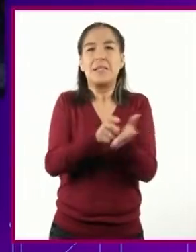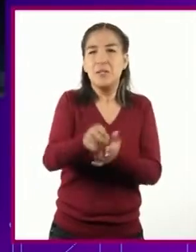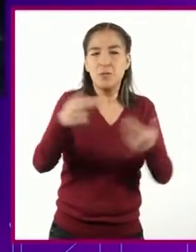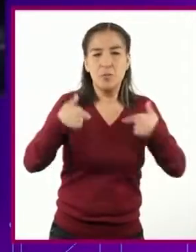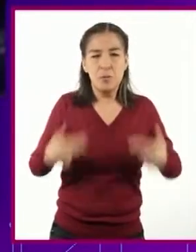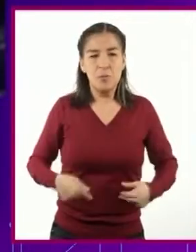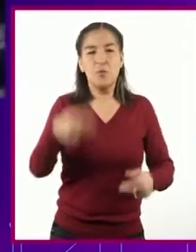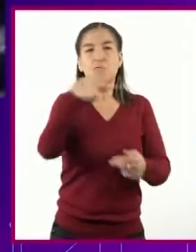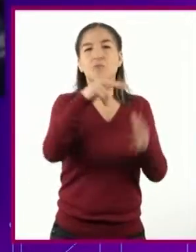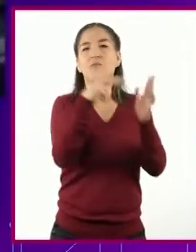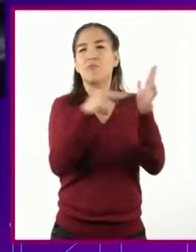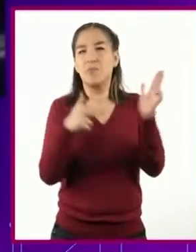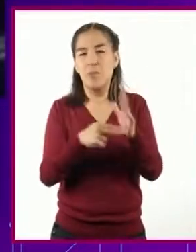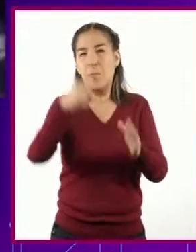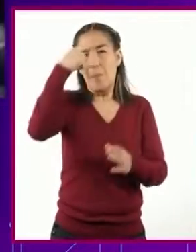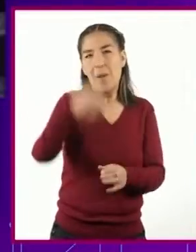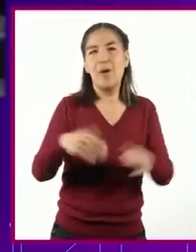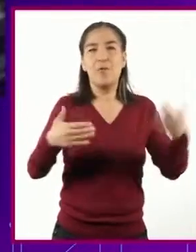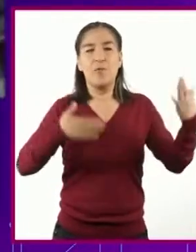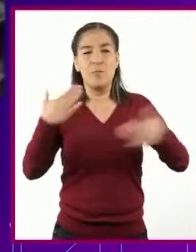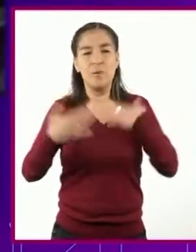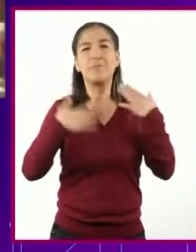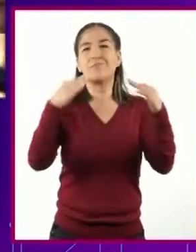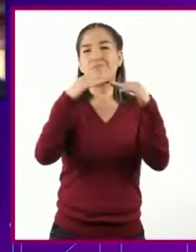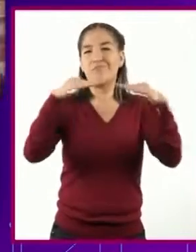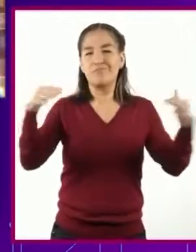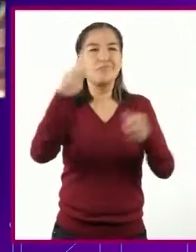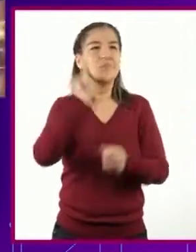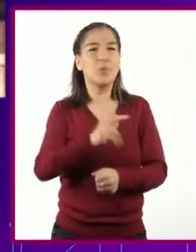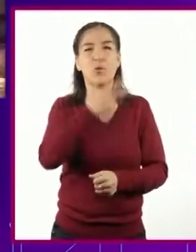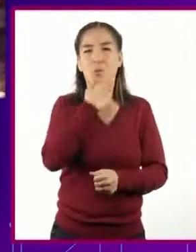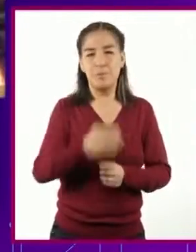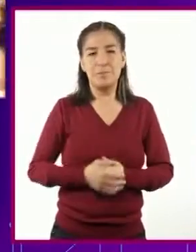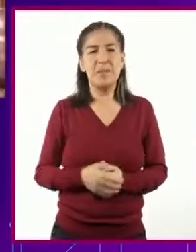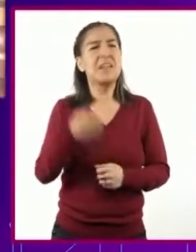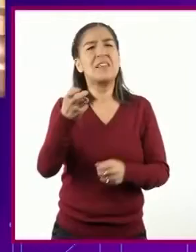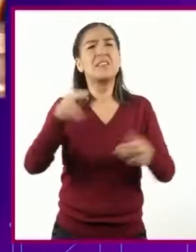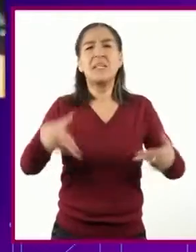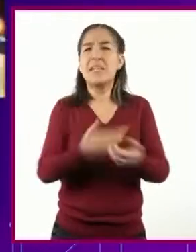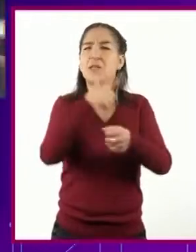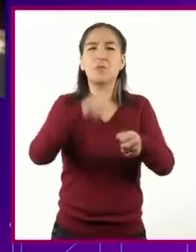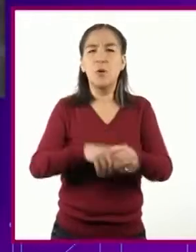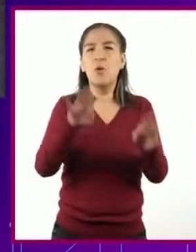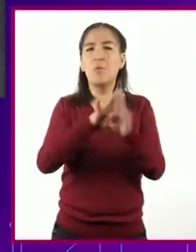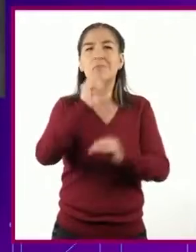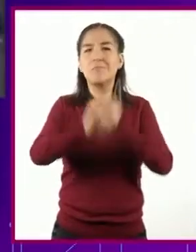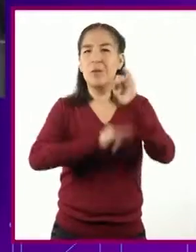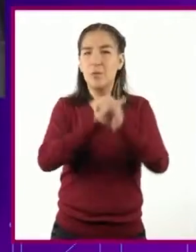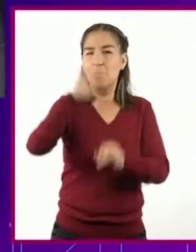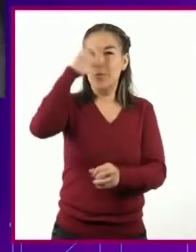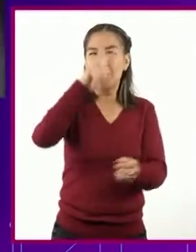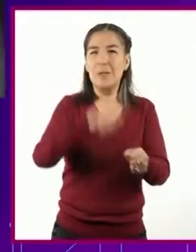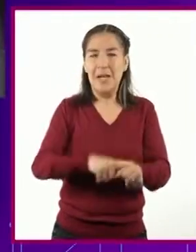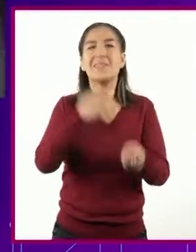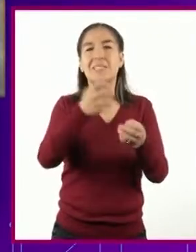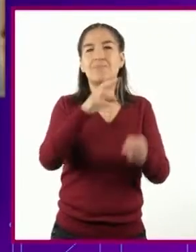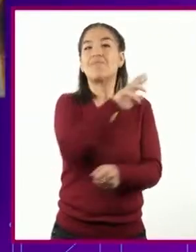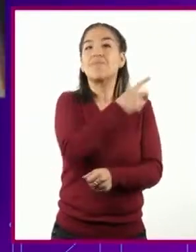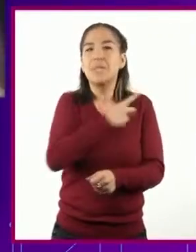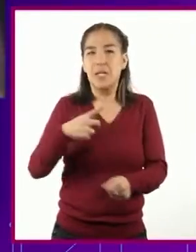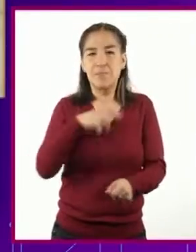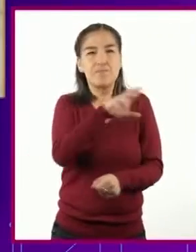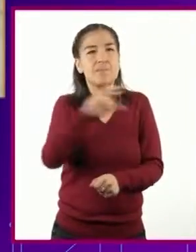las normas de convivencia y la equidad de género. Una nación intercultural debe reconocer la multiculturalidad